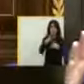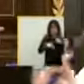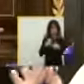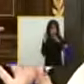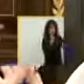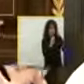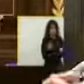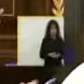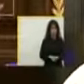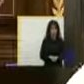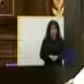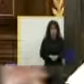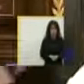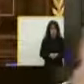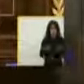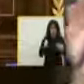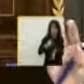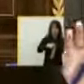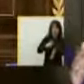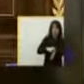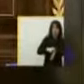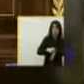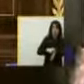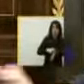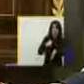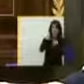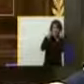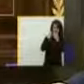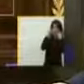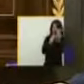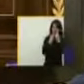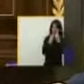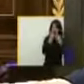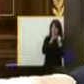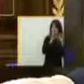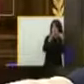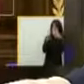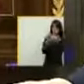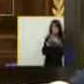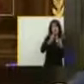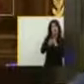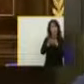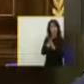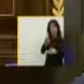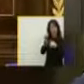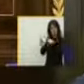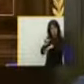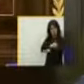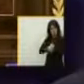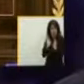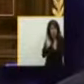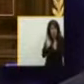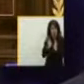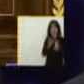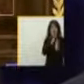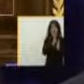Pablo Iglesias, pero tiempo, casi de forma espontánea, el inicio de la intervención de Pablo Iglesias. Una palabra. A mí me parece de